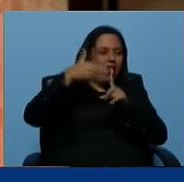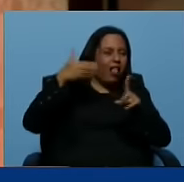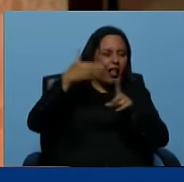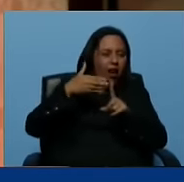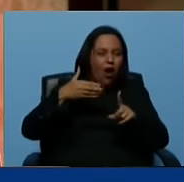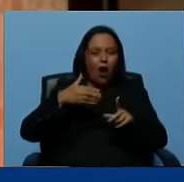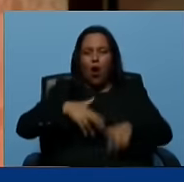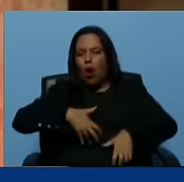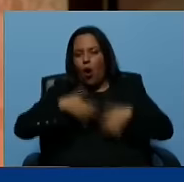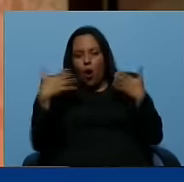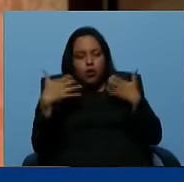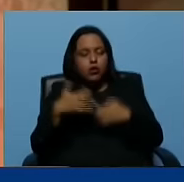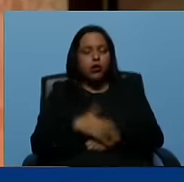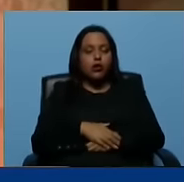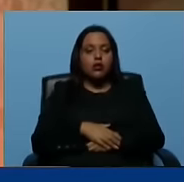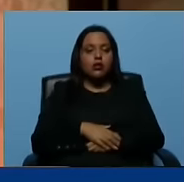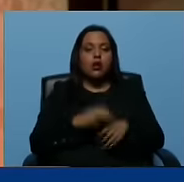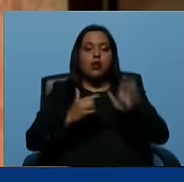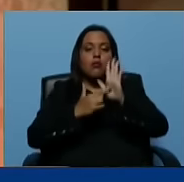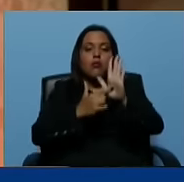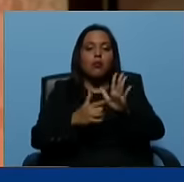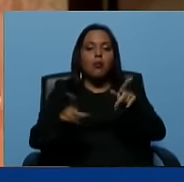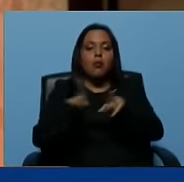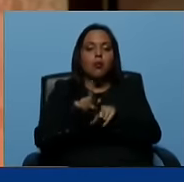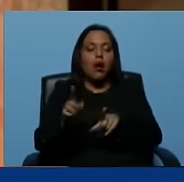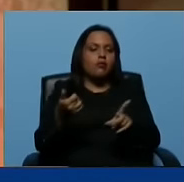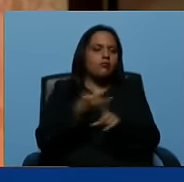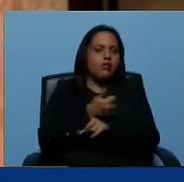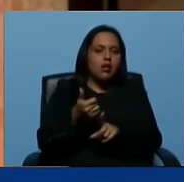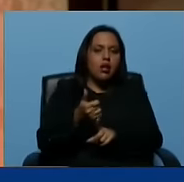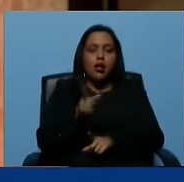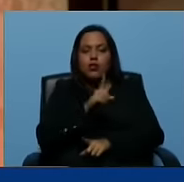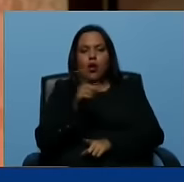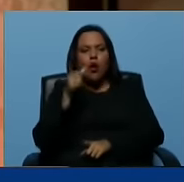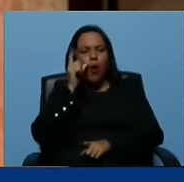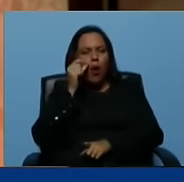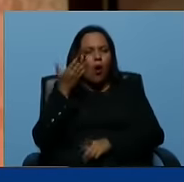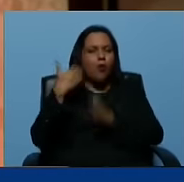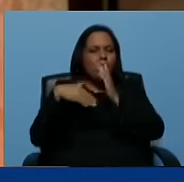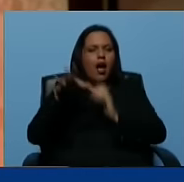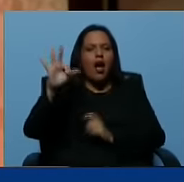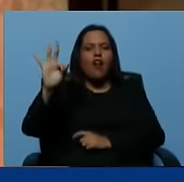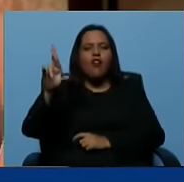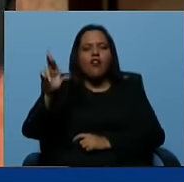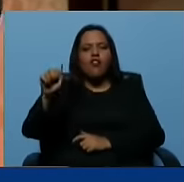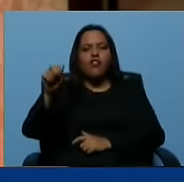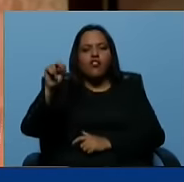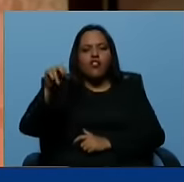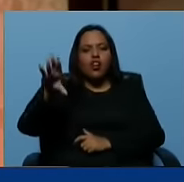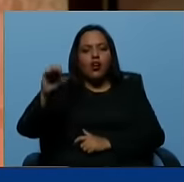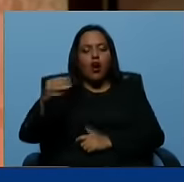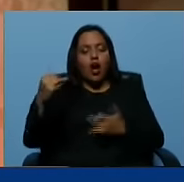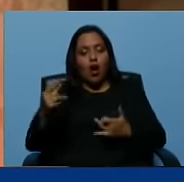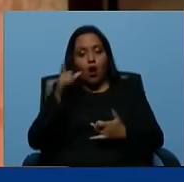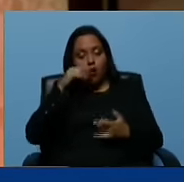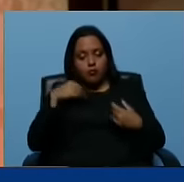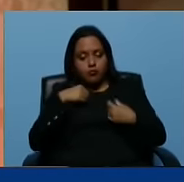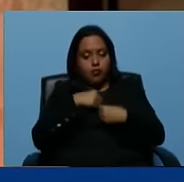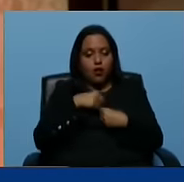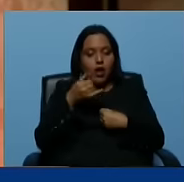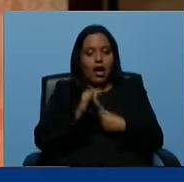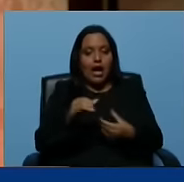generar odio, generar expresiones de fascismo. Ya no es Francisco Franco, ya es un señor que se pone smoking y que hoy tiene una reunión